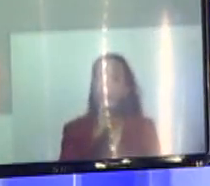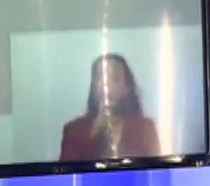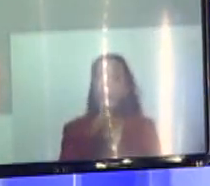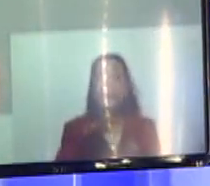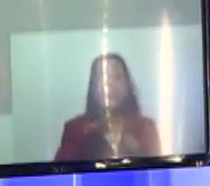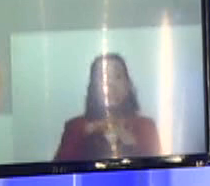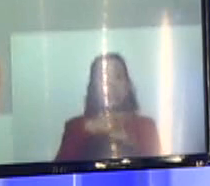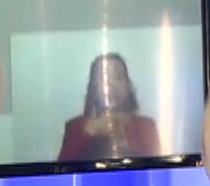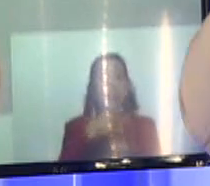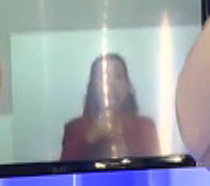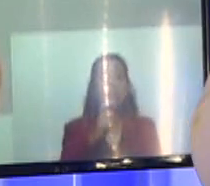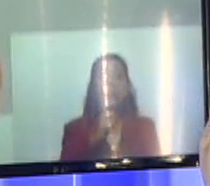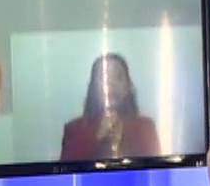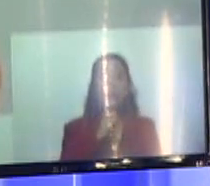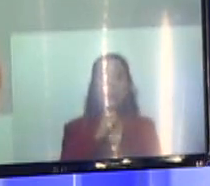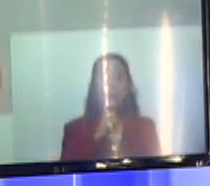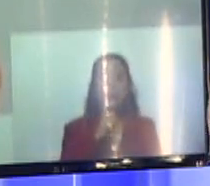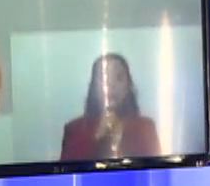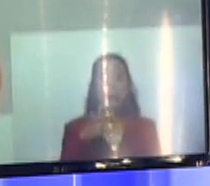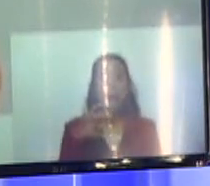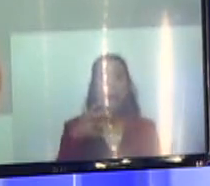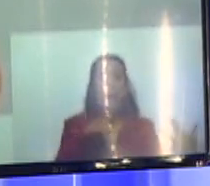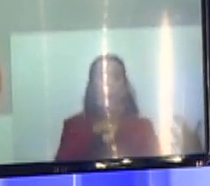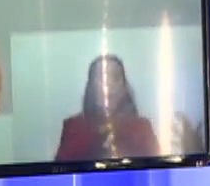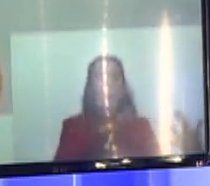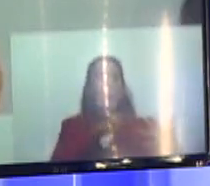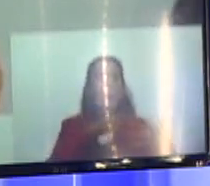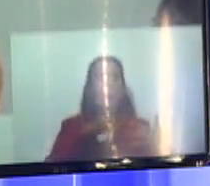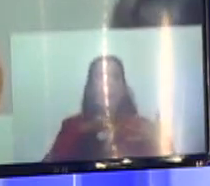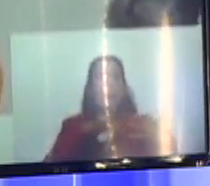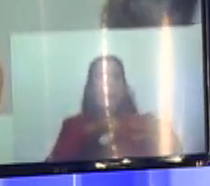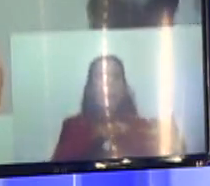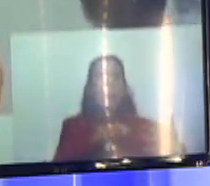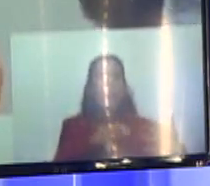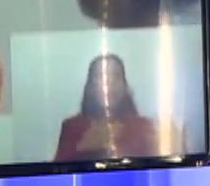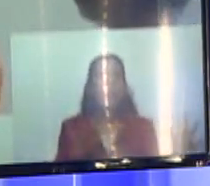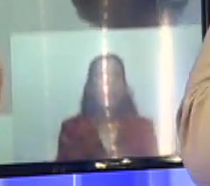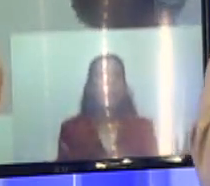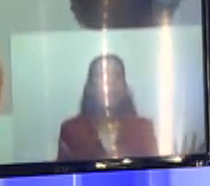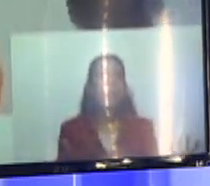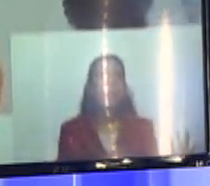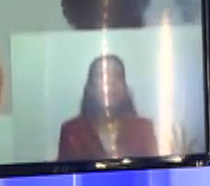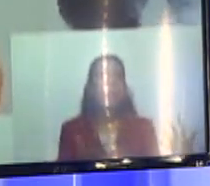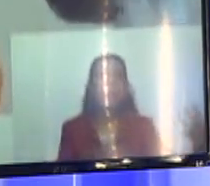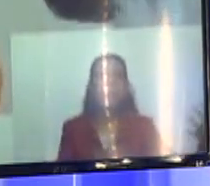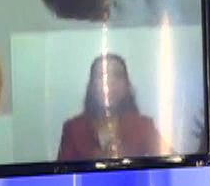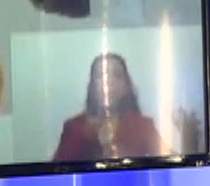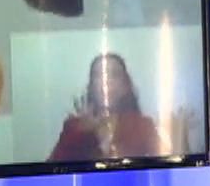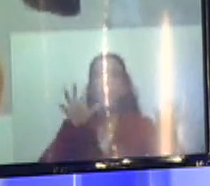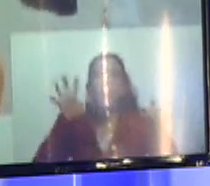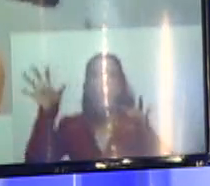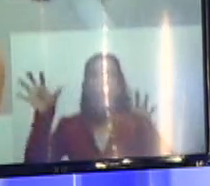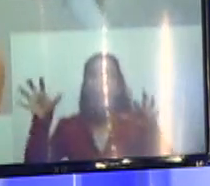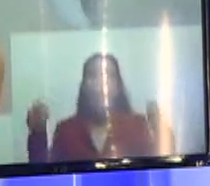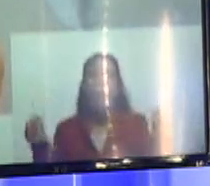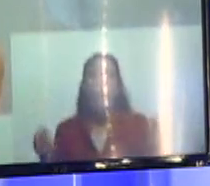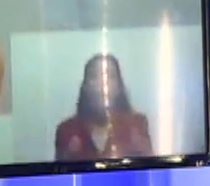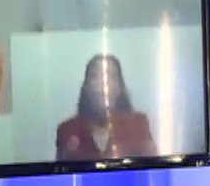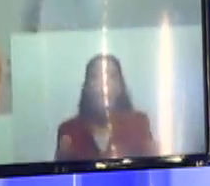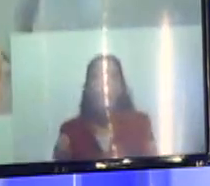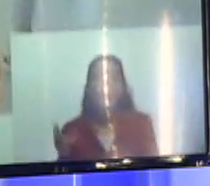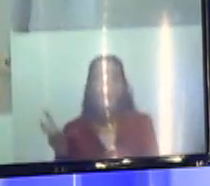reiteradas oportunidades que es muy fácil identificar a las personas caletreadas, a las personas que le dicen qué tienen que